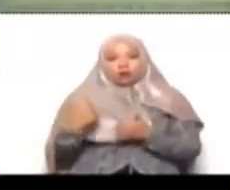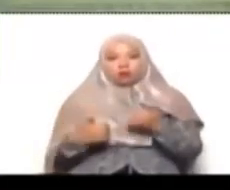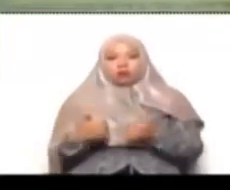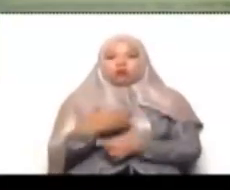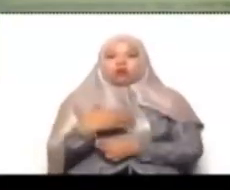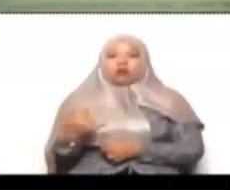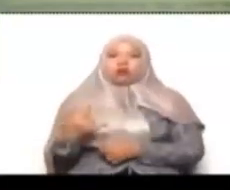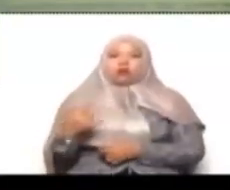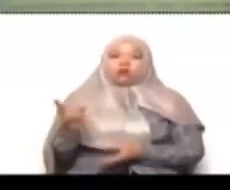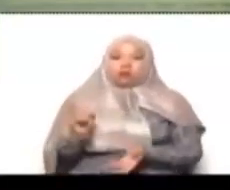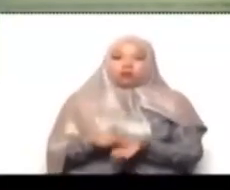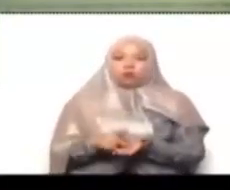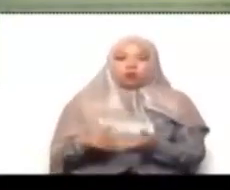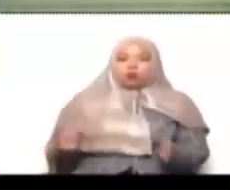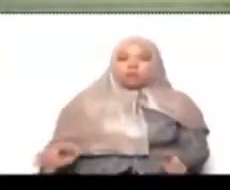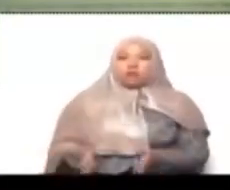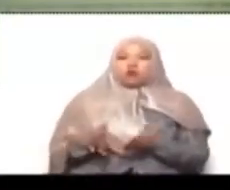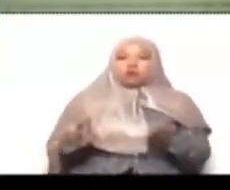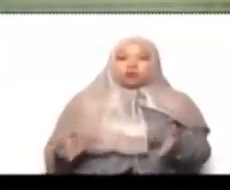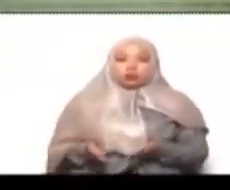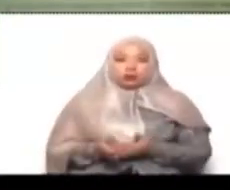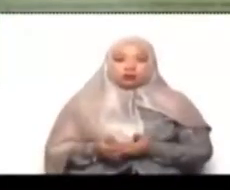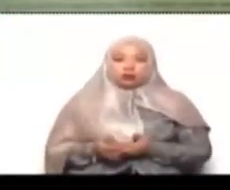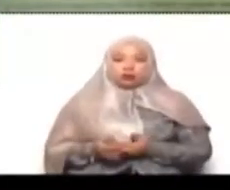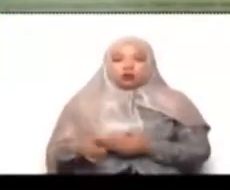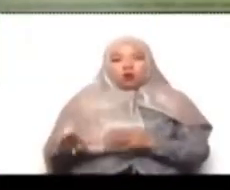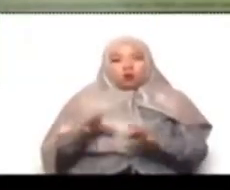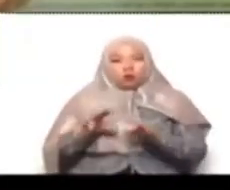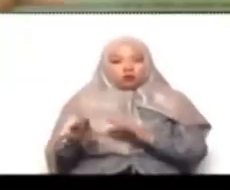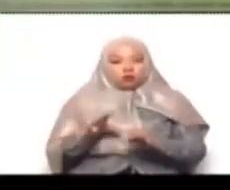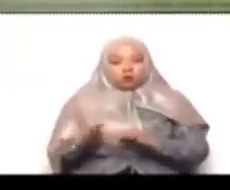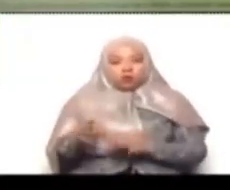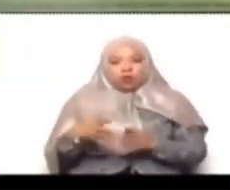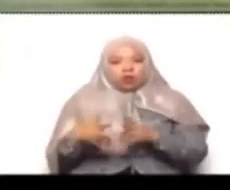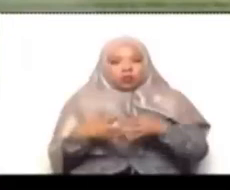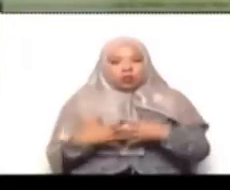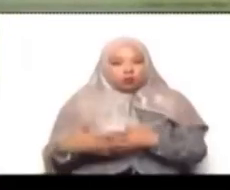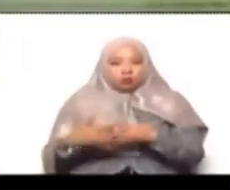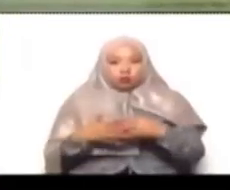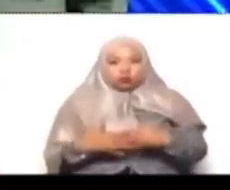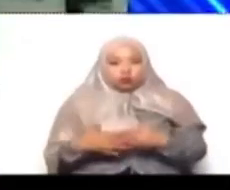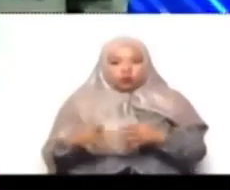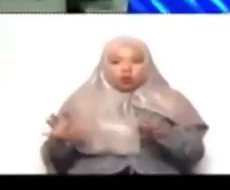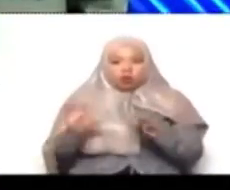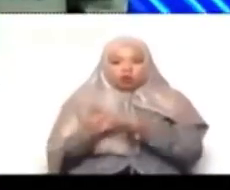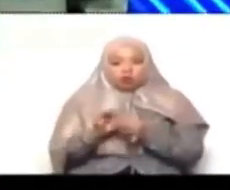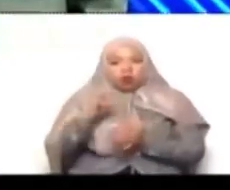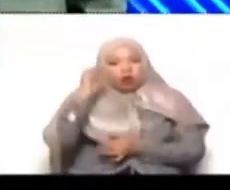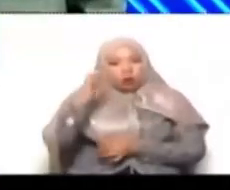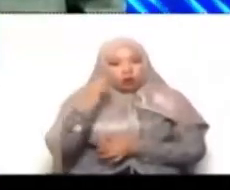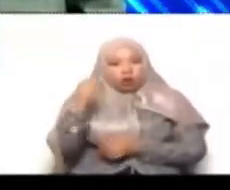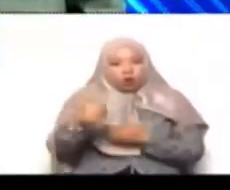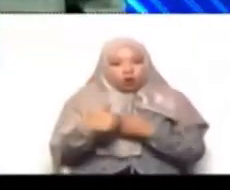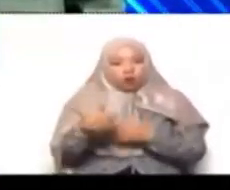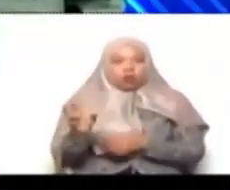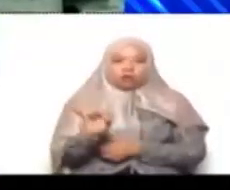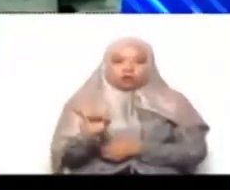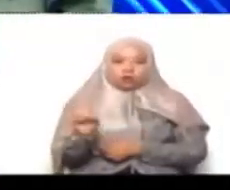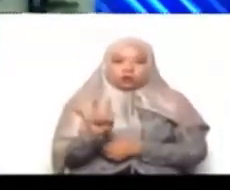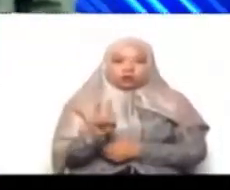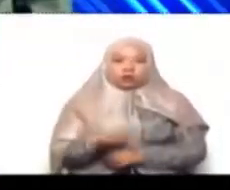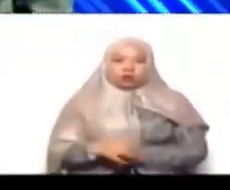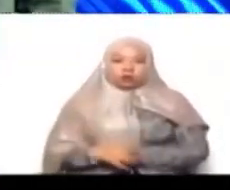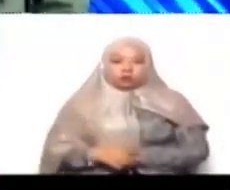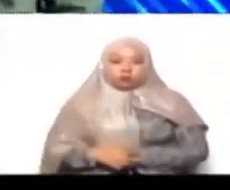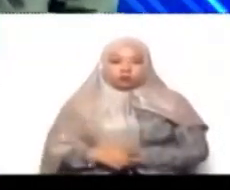ser causa, quiere propiciar un comunicado de los Estados Unidos y de la Unión Europea, etcétera, contra Venezuela. ¿Y por qué le digo